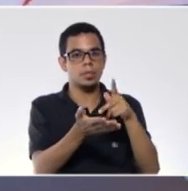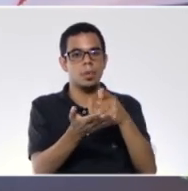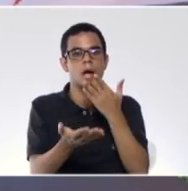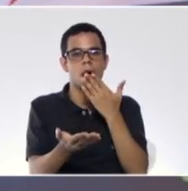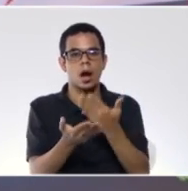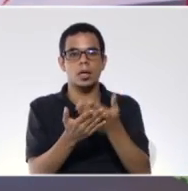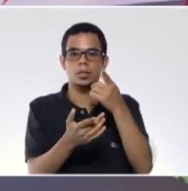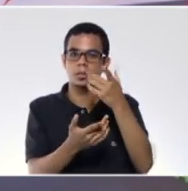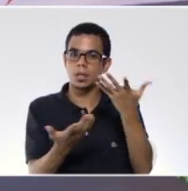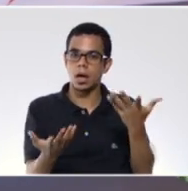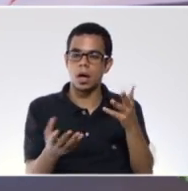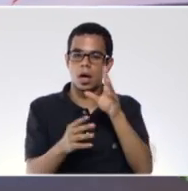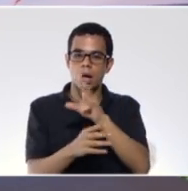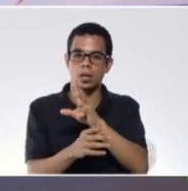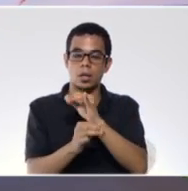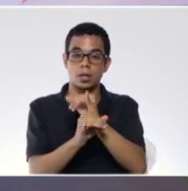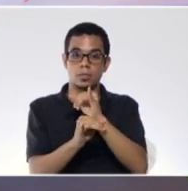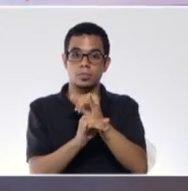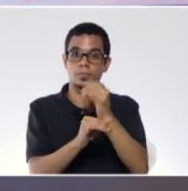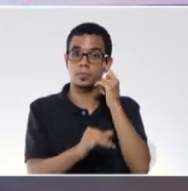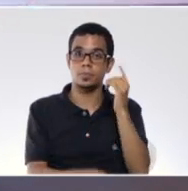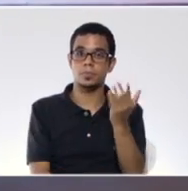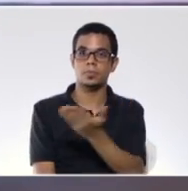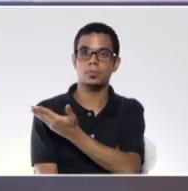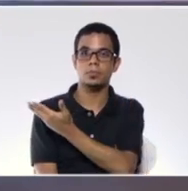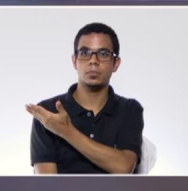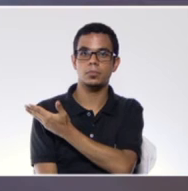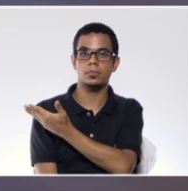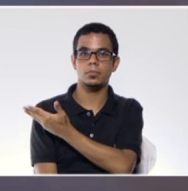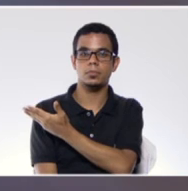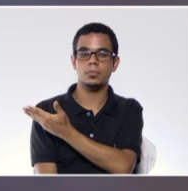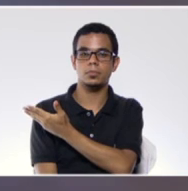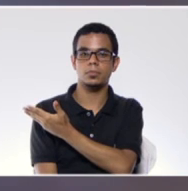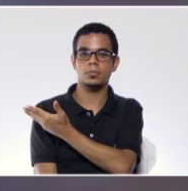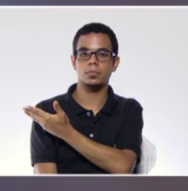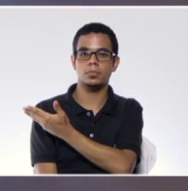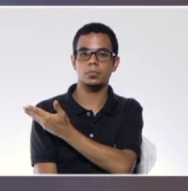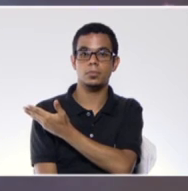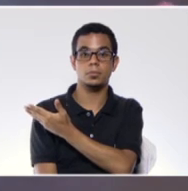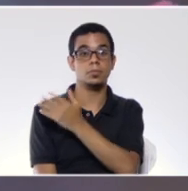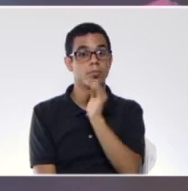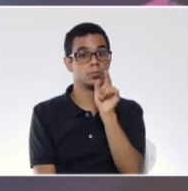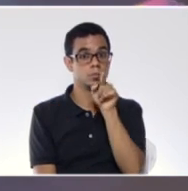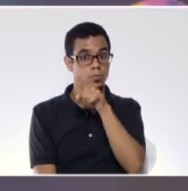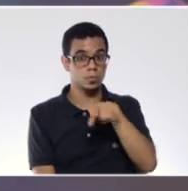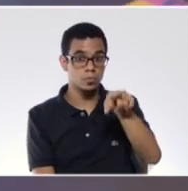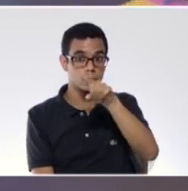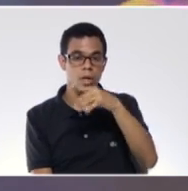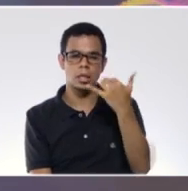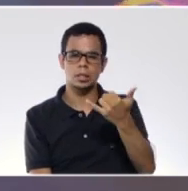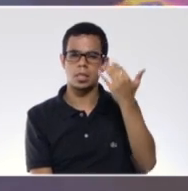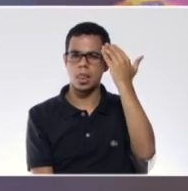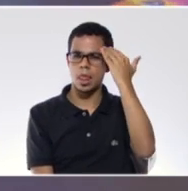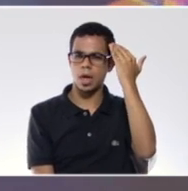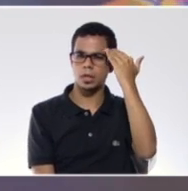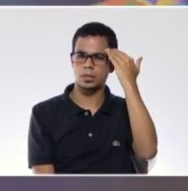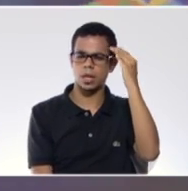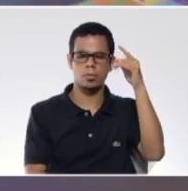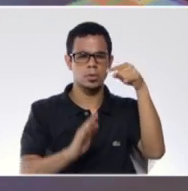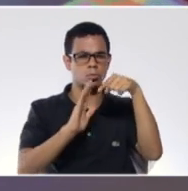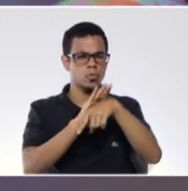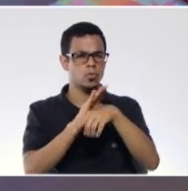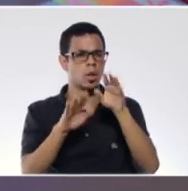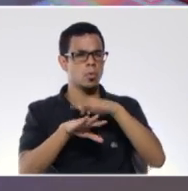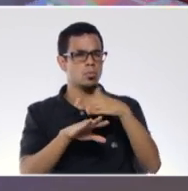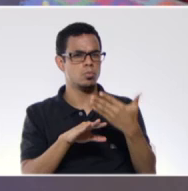a las plataformas digitales 2.0 que aparecen de inmediato en nuestra pantalla y que ustedes ya conocen a manera de profundidad